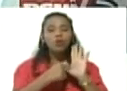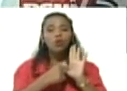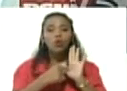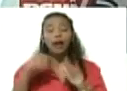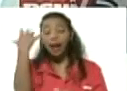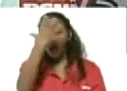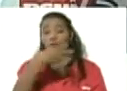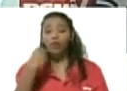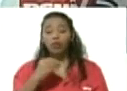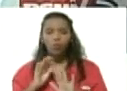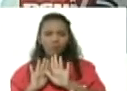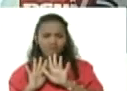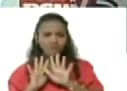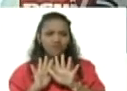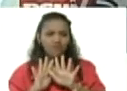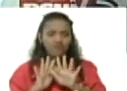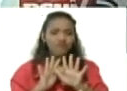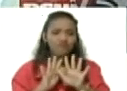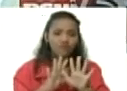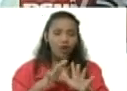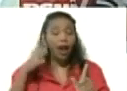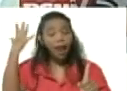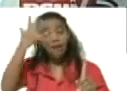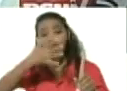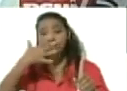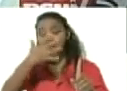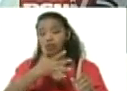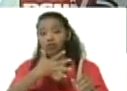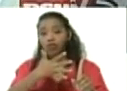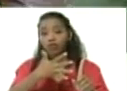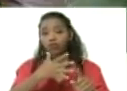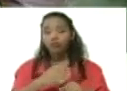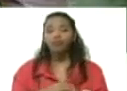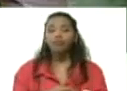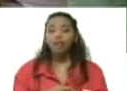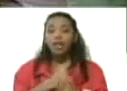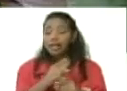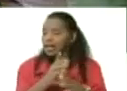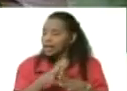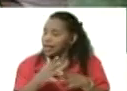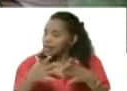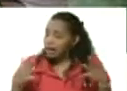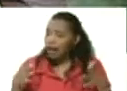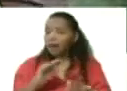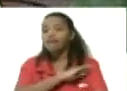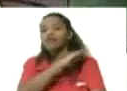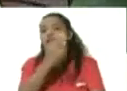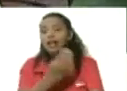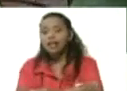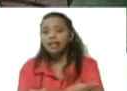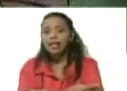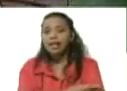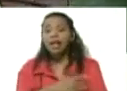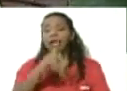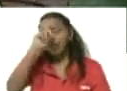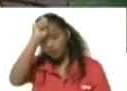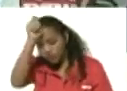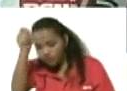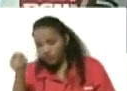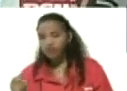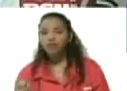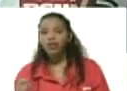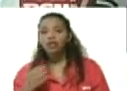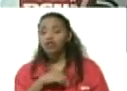juventud que viene empujando en la formación, en su formación. Es una gran fortaleza que la reconocemos, y no